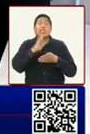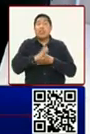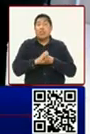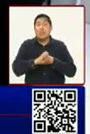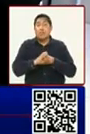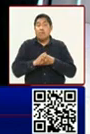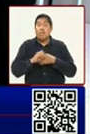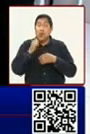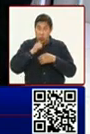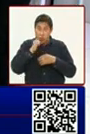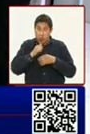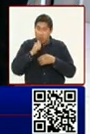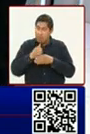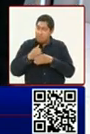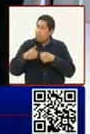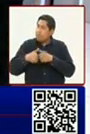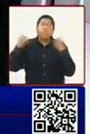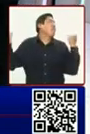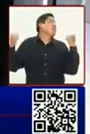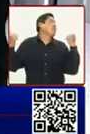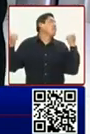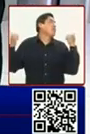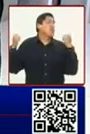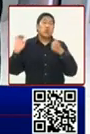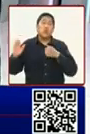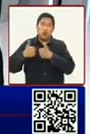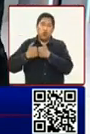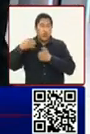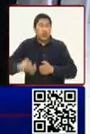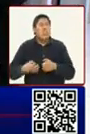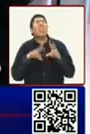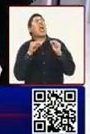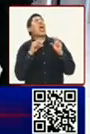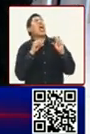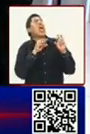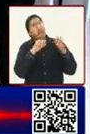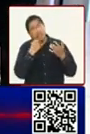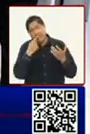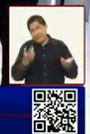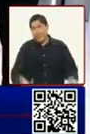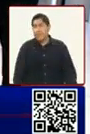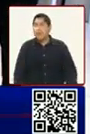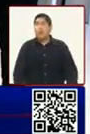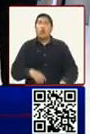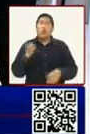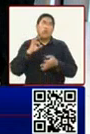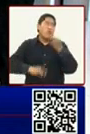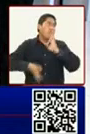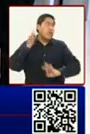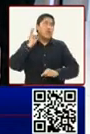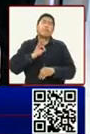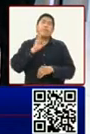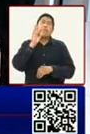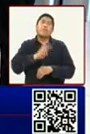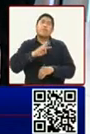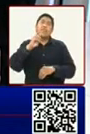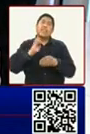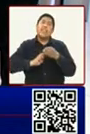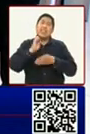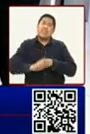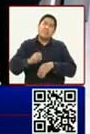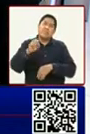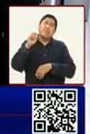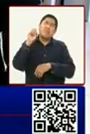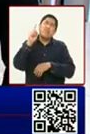2023, Valentina termina la relación con su novio, con Randy. Otra fecha señala que el 26 de enero a